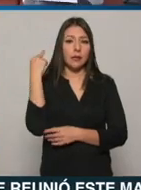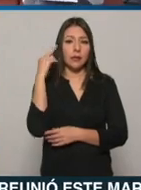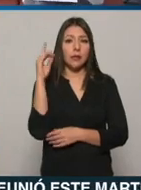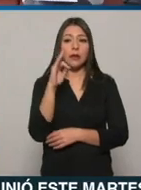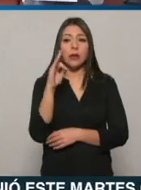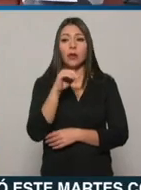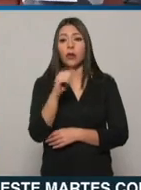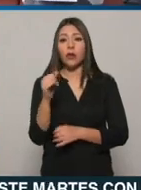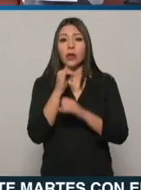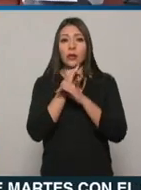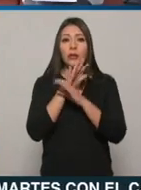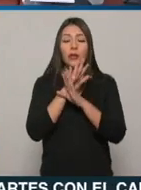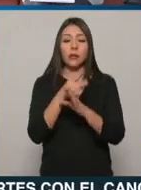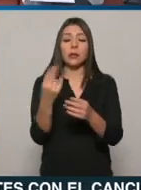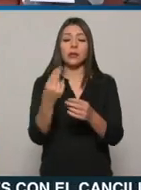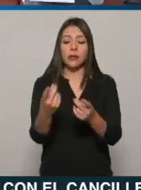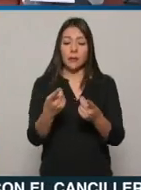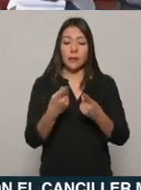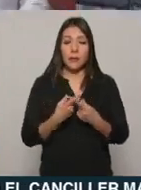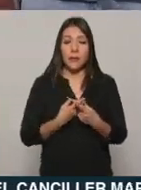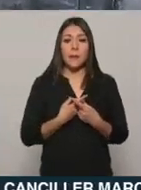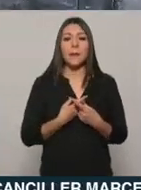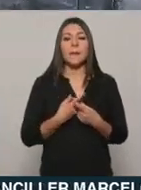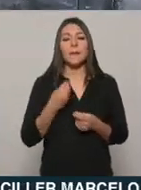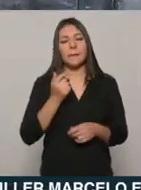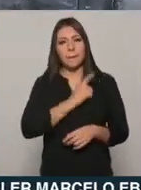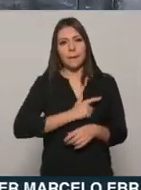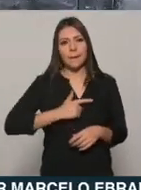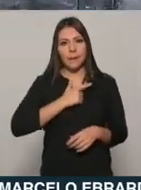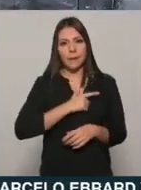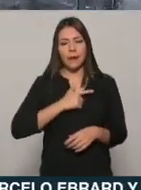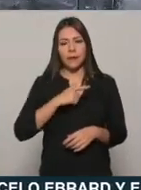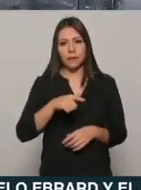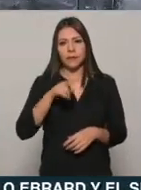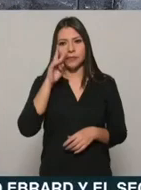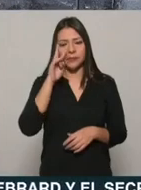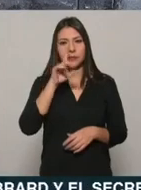información adicional de último minuto que desees compartirla, con mucho gusto te